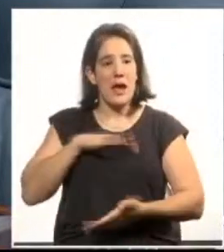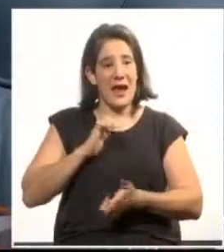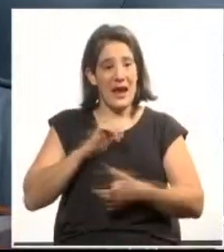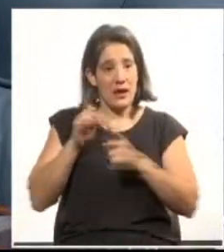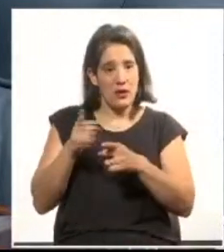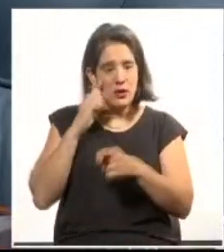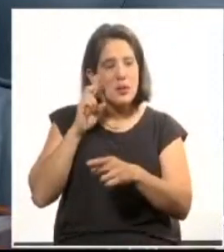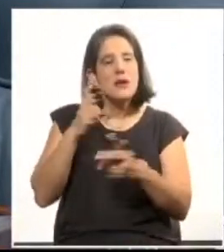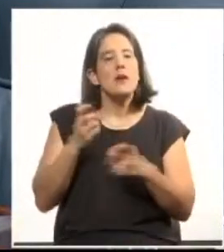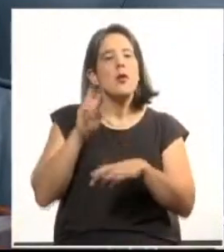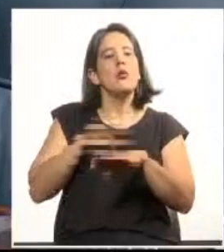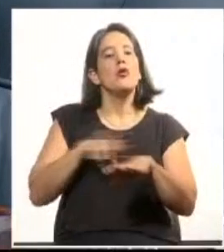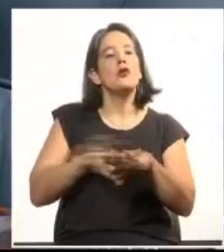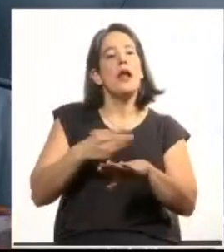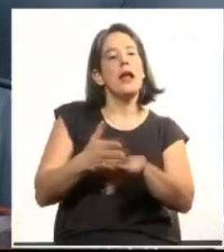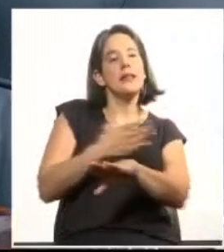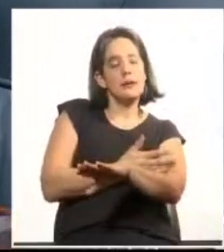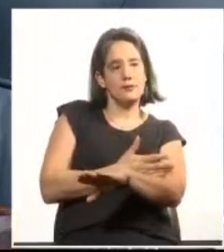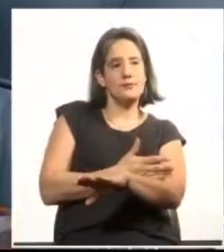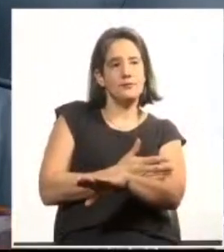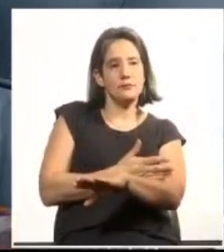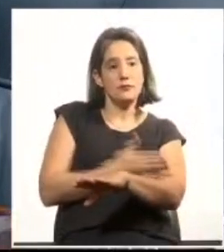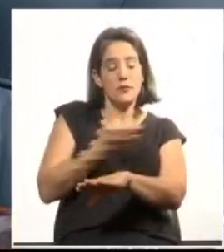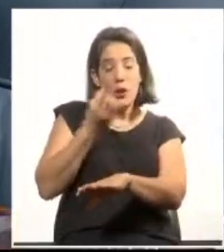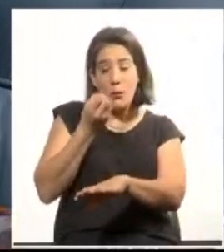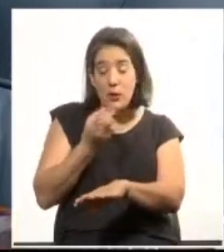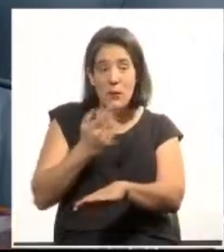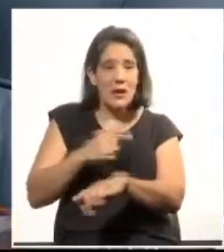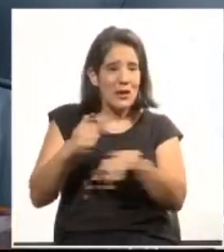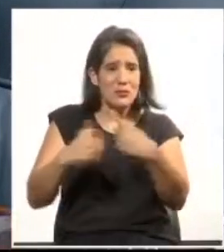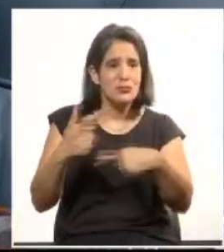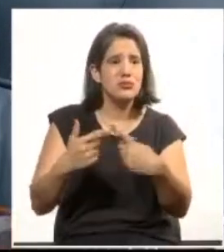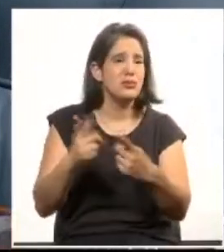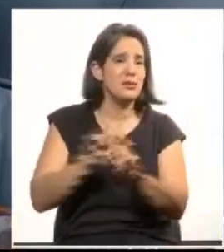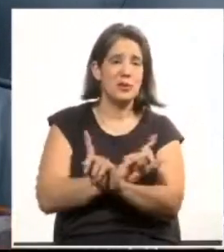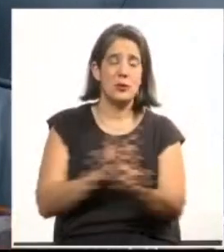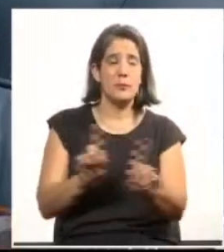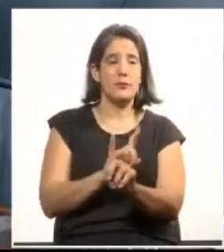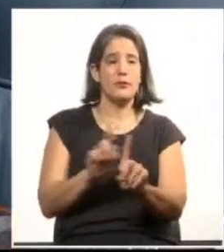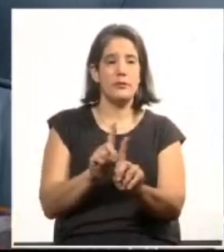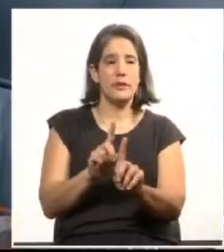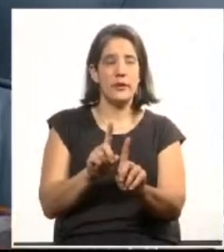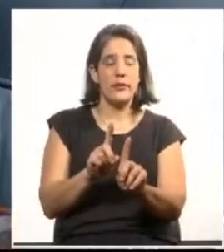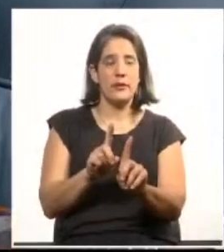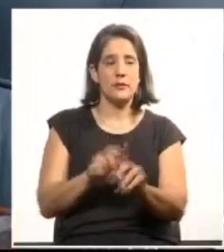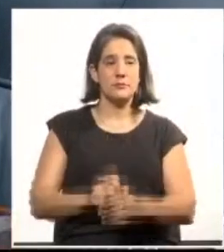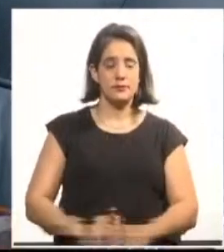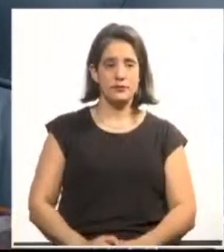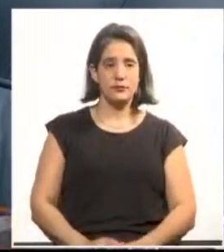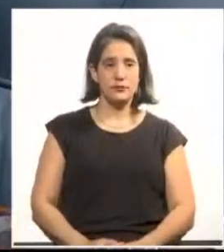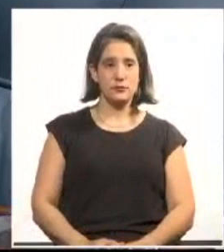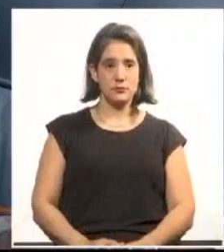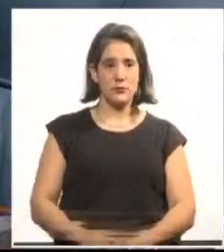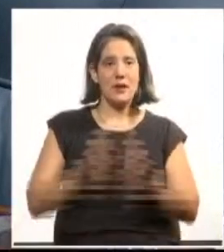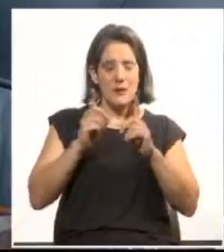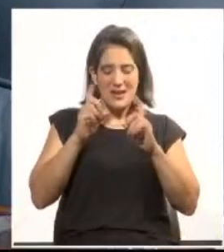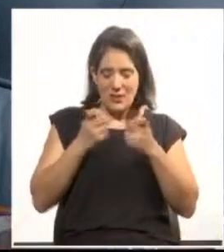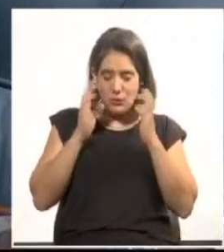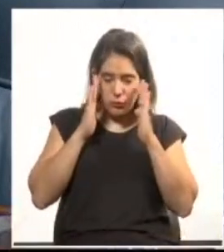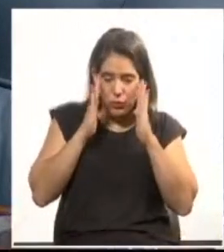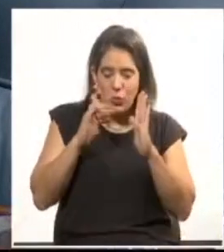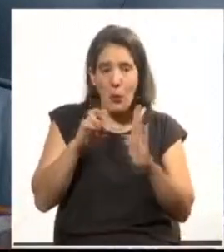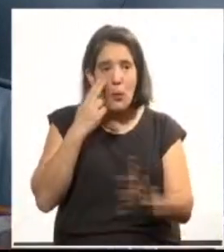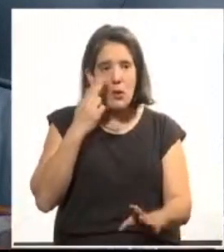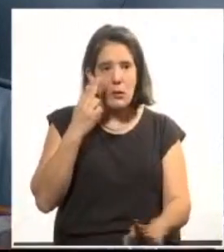en prevención para que justamente estos hechos no vuelvan a conmovernos. Y debe atenderse este